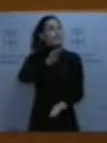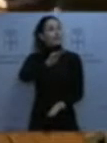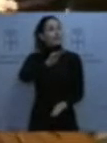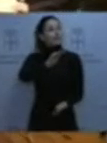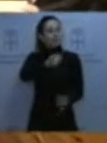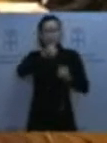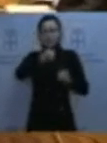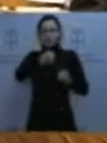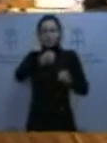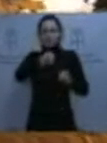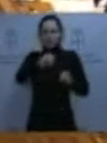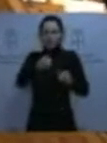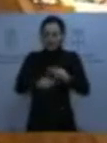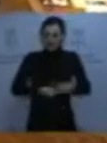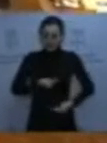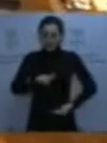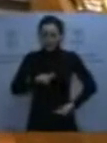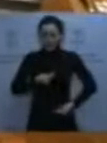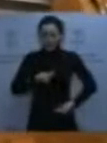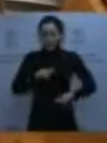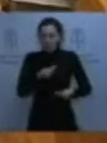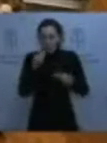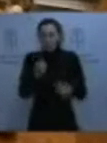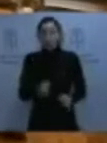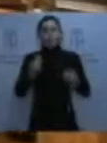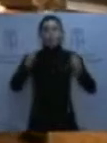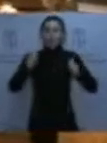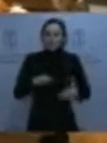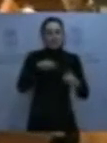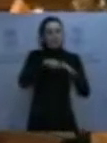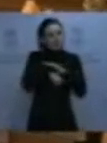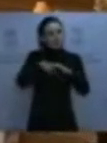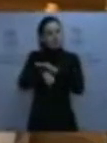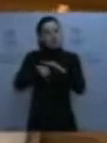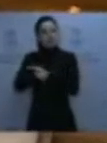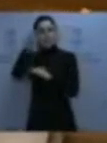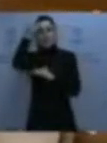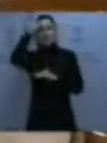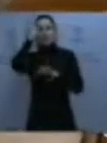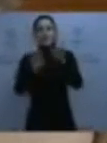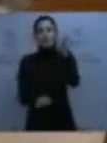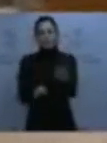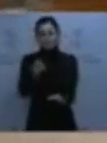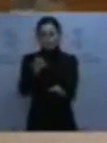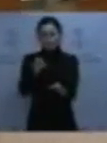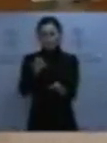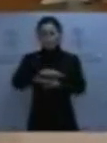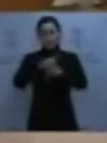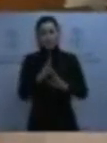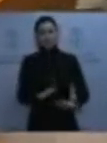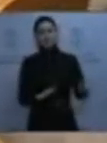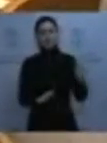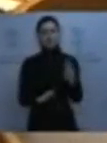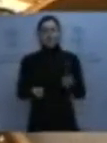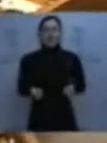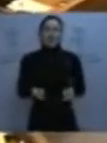solicita? Pues después del periplo de recursos administrativos llega a la vía judicial, lo que ya de mano le supone un